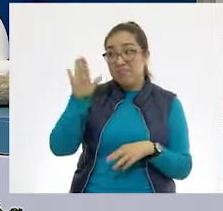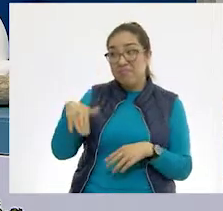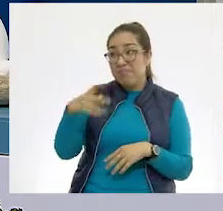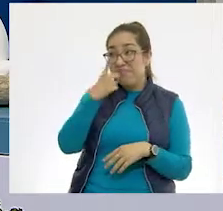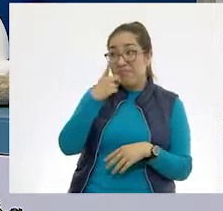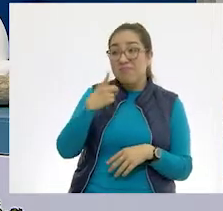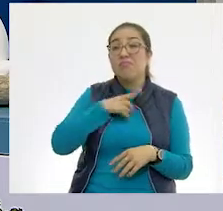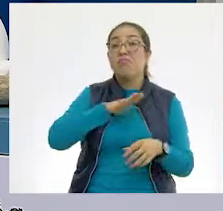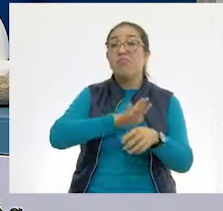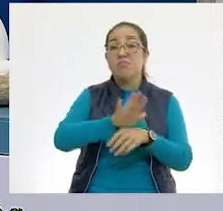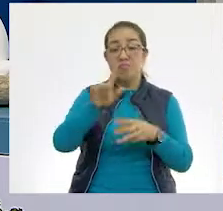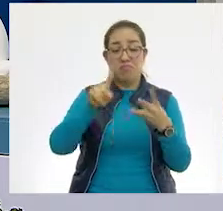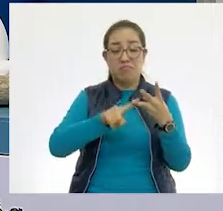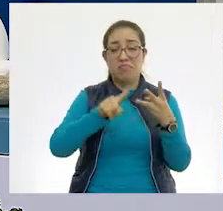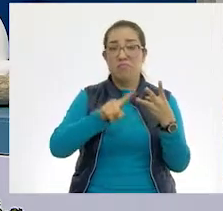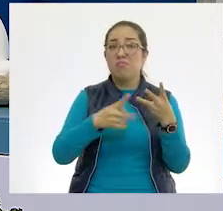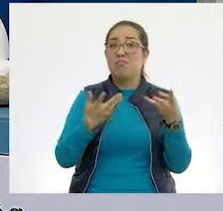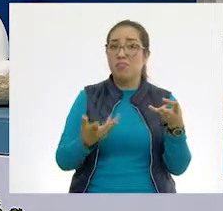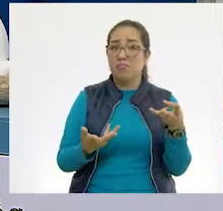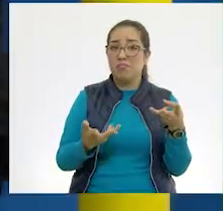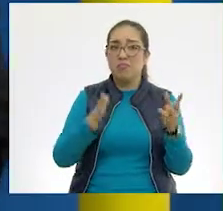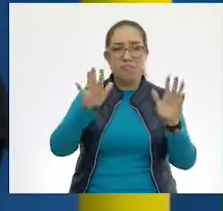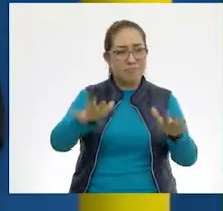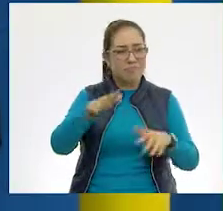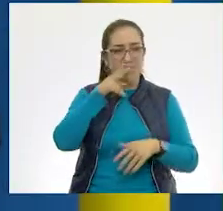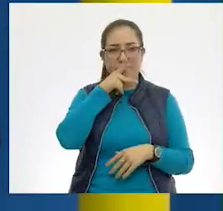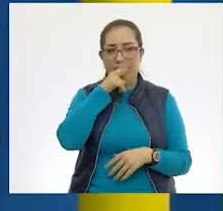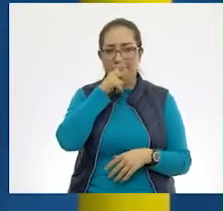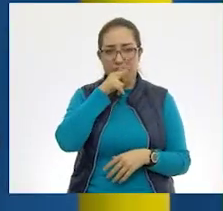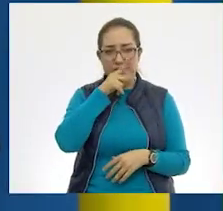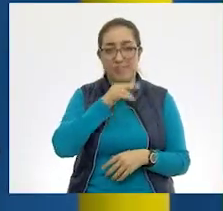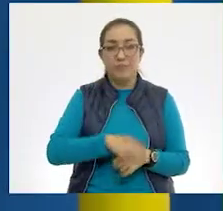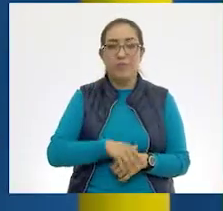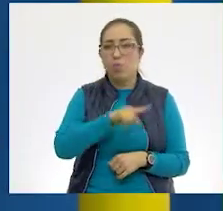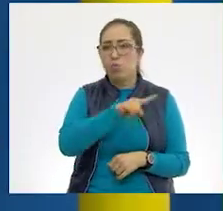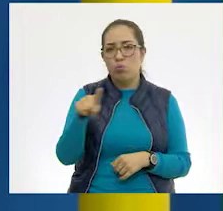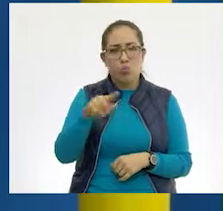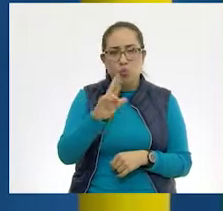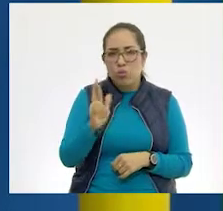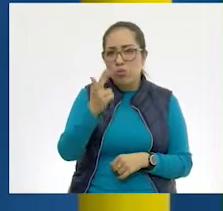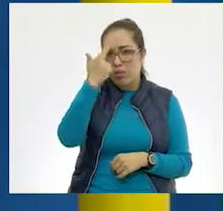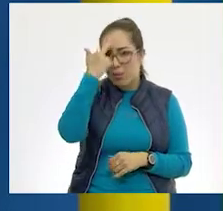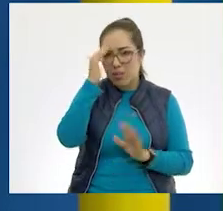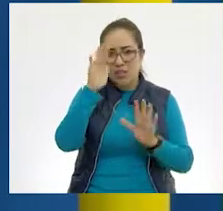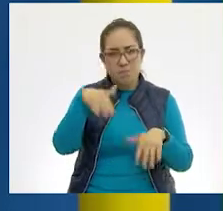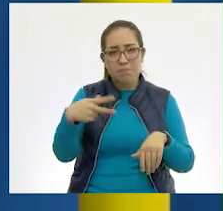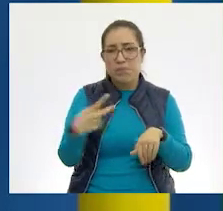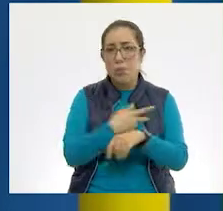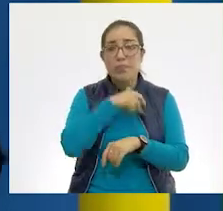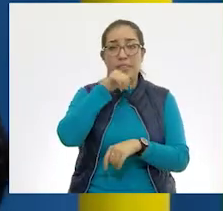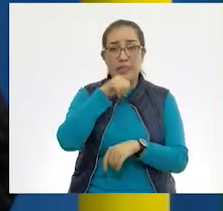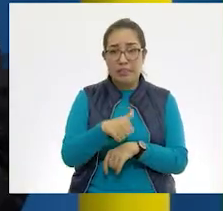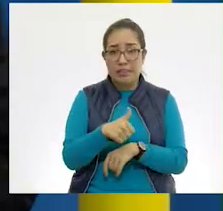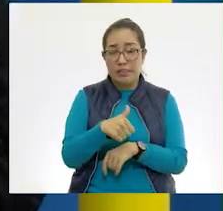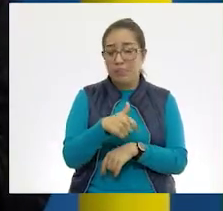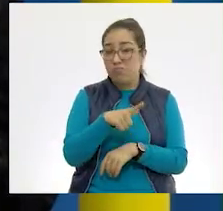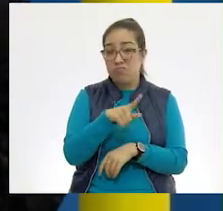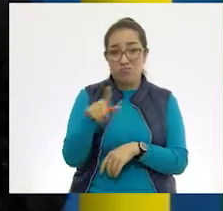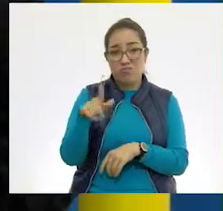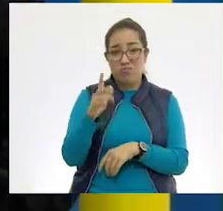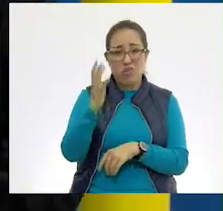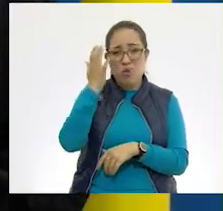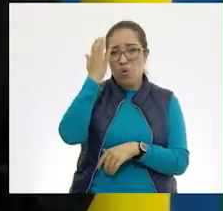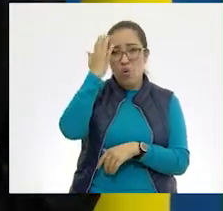es el tercer grupo? No te preocupes. Si no lo recuerdas, de hecho, no son muy conocidos porque no son